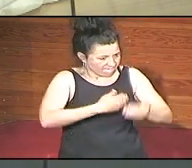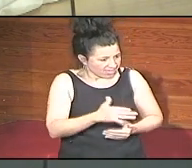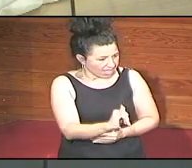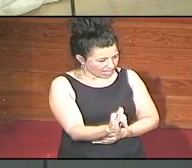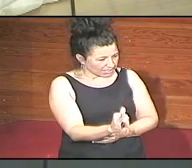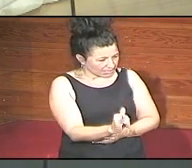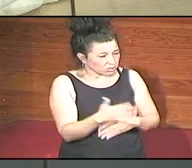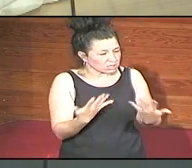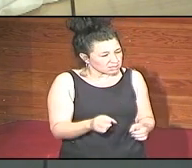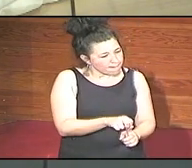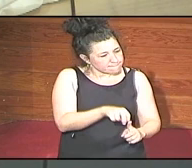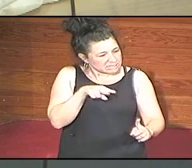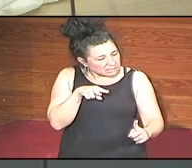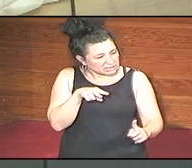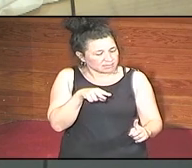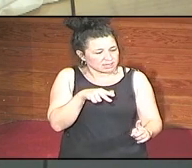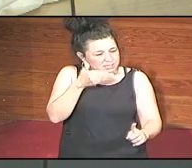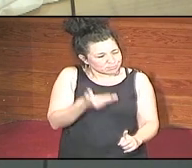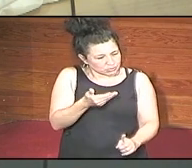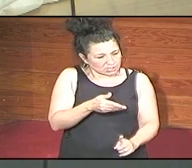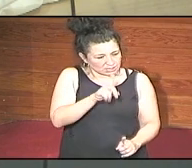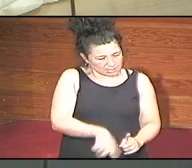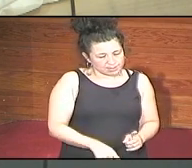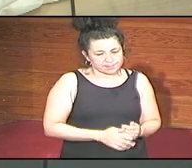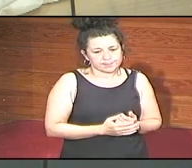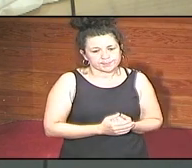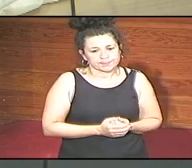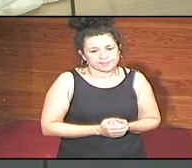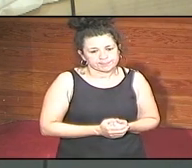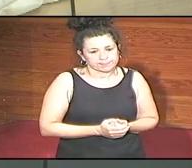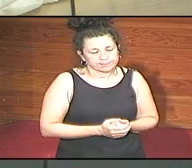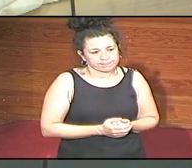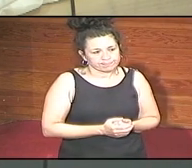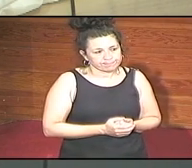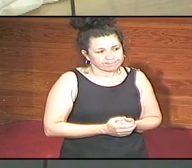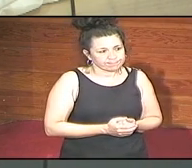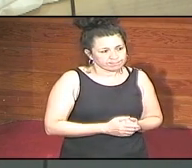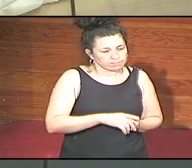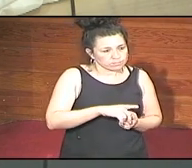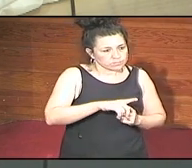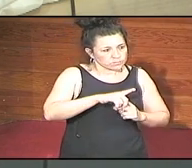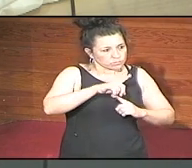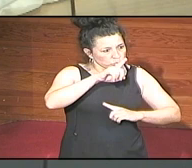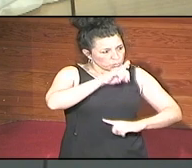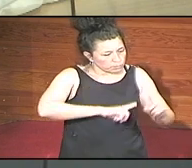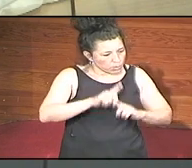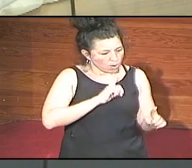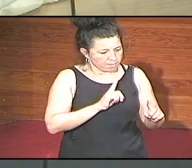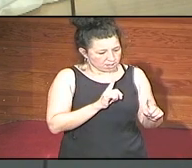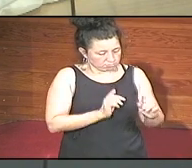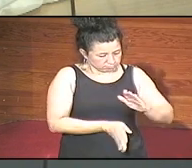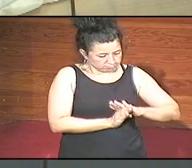importante a la hora de de hablar de ello y luego pues uno de los grandes problemas que sigue habiendo es la